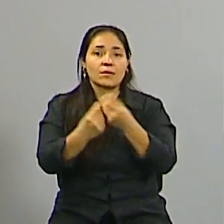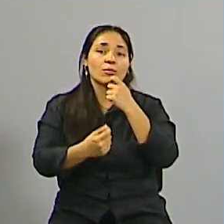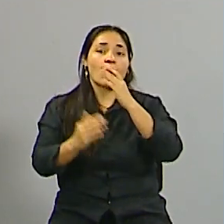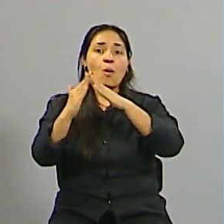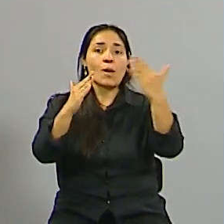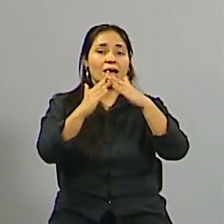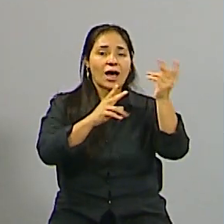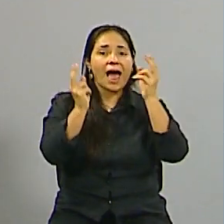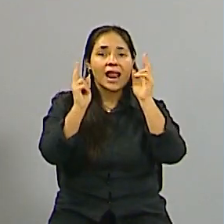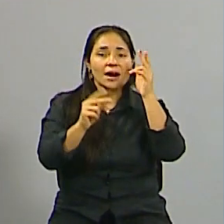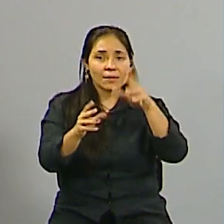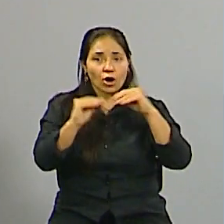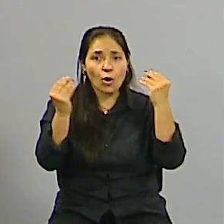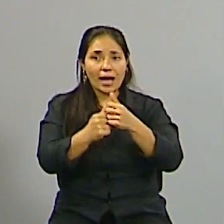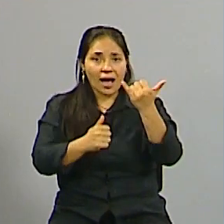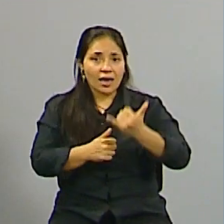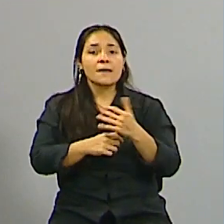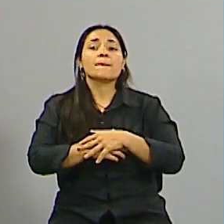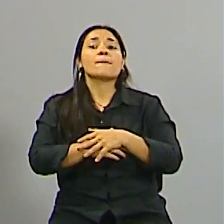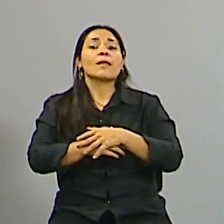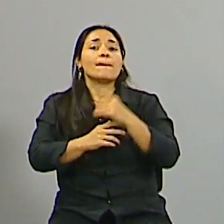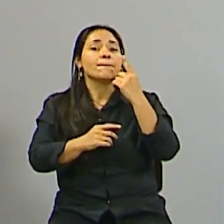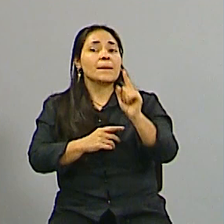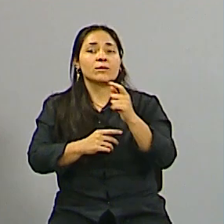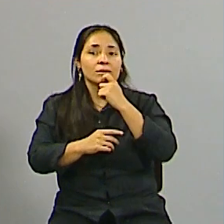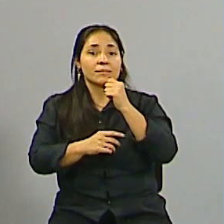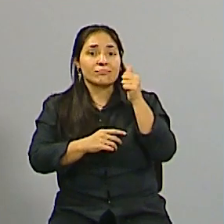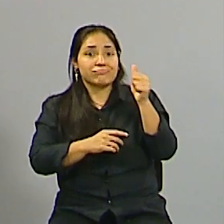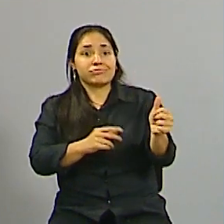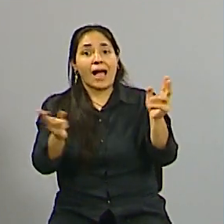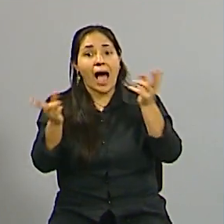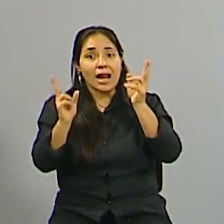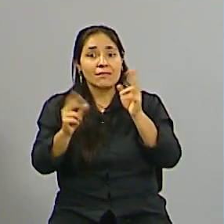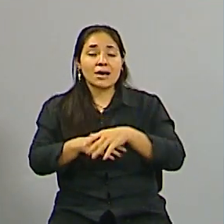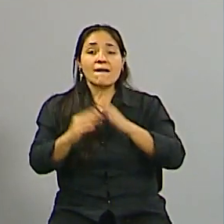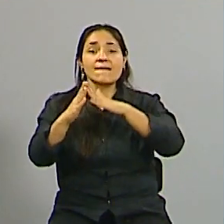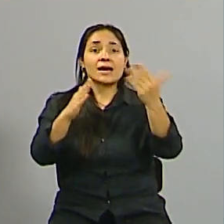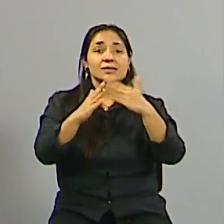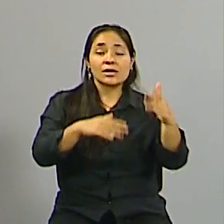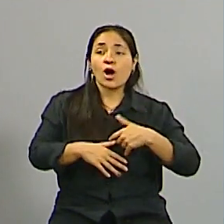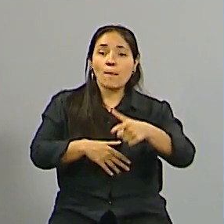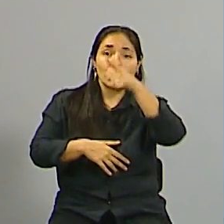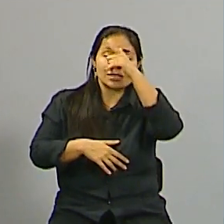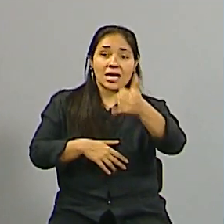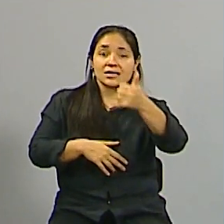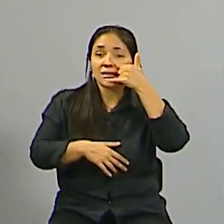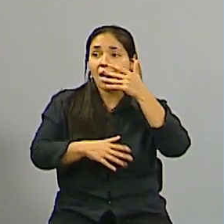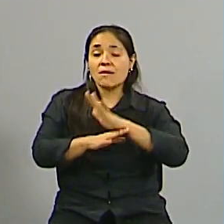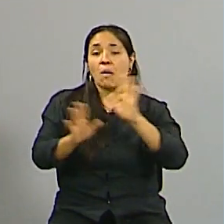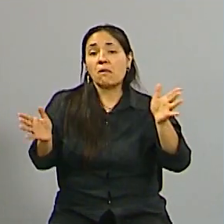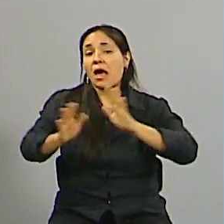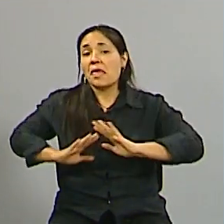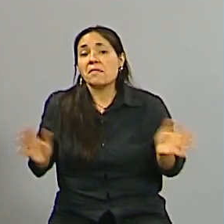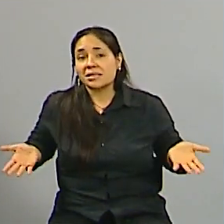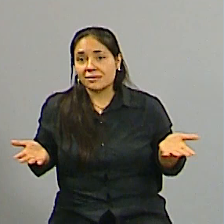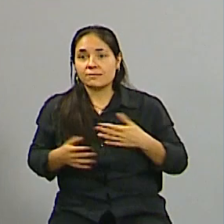comunitaria, y yo lo hablaba con los vecinos cuando recorríamos, pero tocan la alarma y se van a enterar los vecinos, y si se enteran, llaman a la policía y si no, queda ahí. Cuando